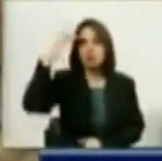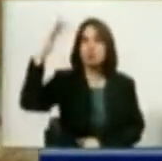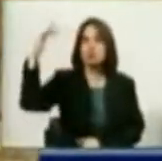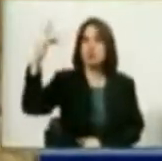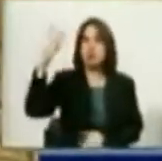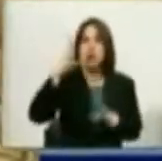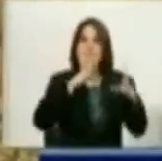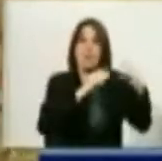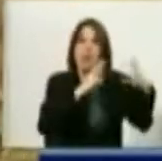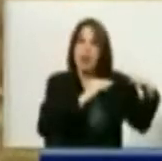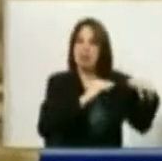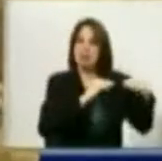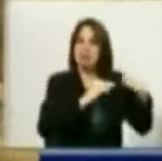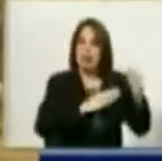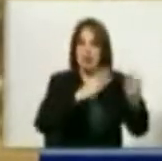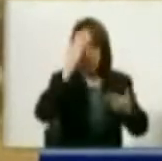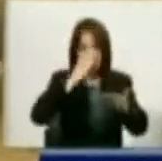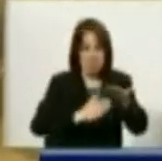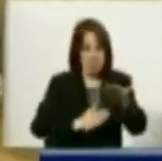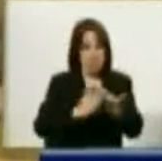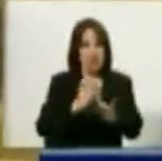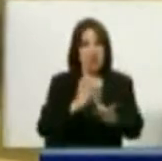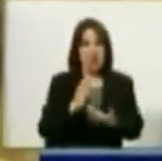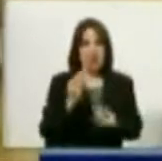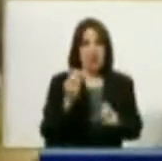de Esperanza lleno de dignidad